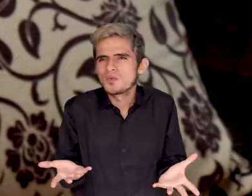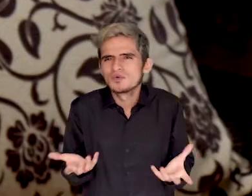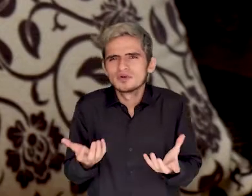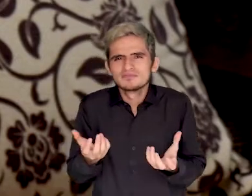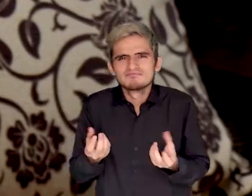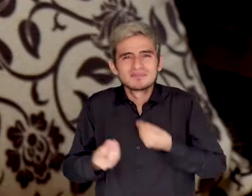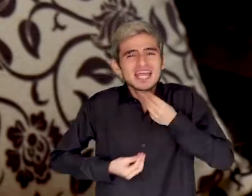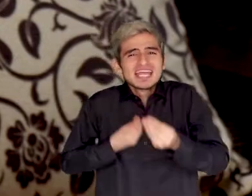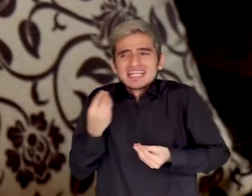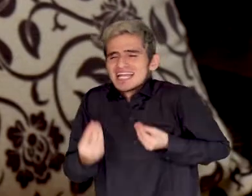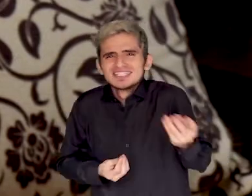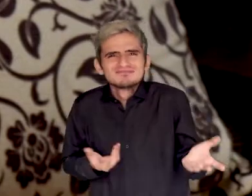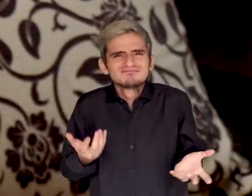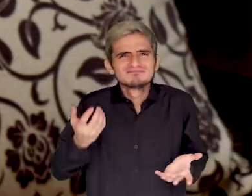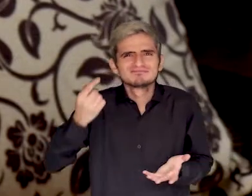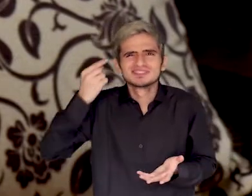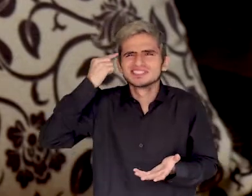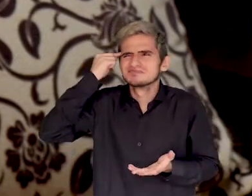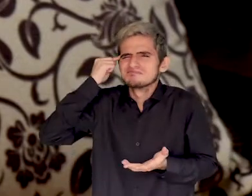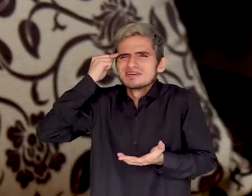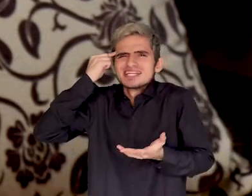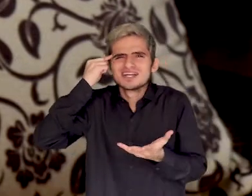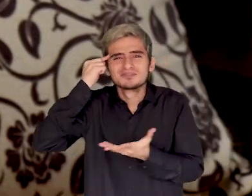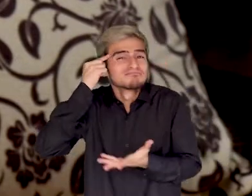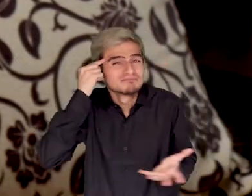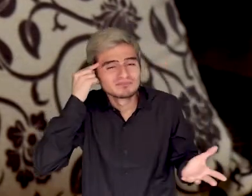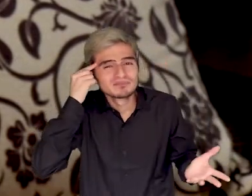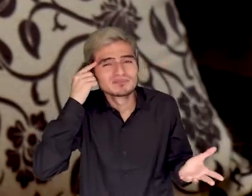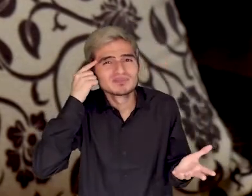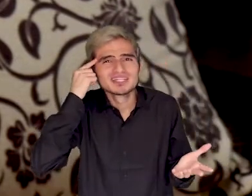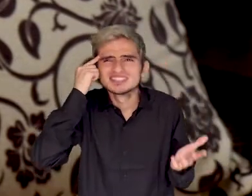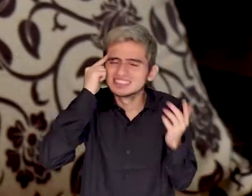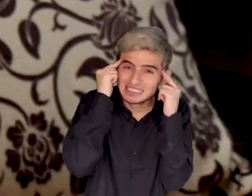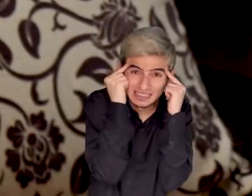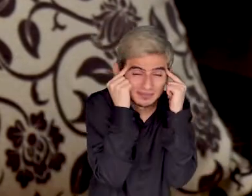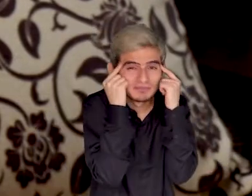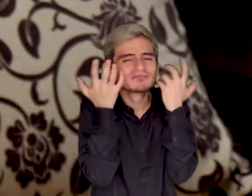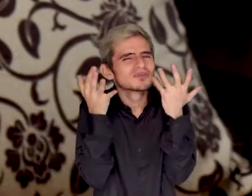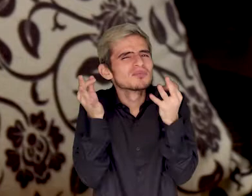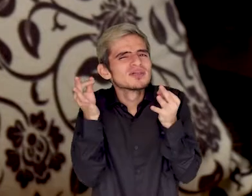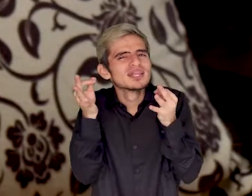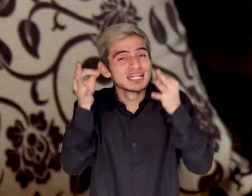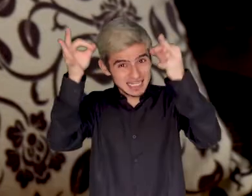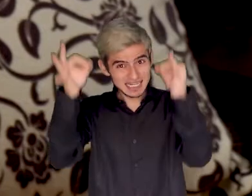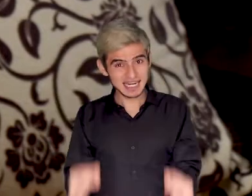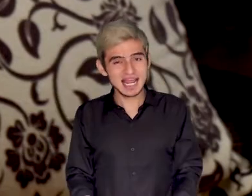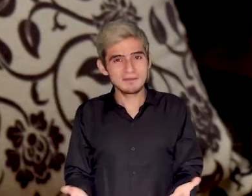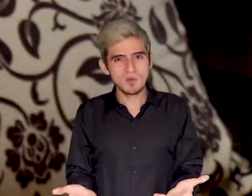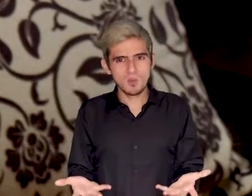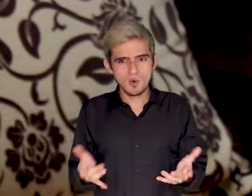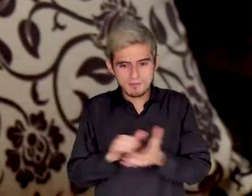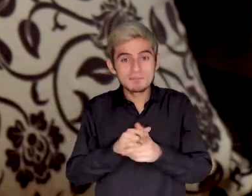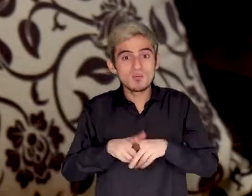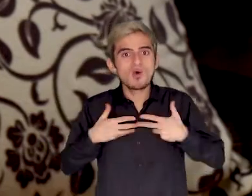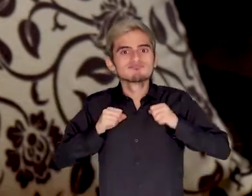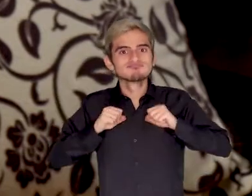estar tranquilos porque estamos diciendo, haciendo y pensando